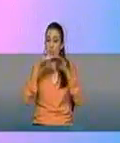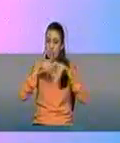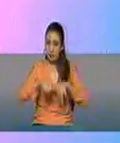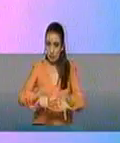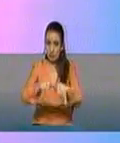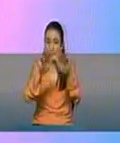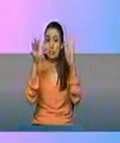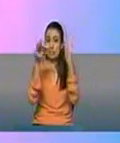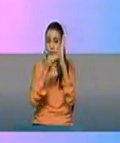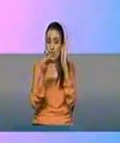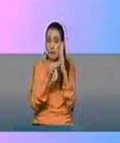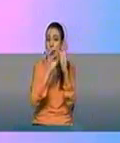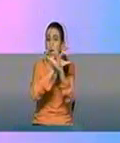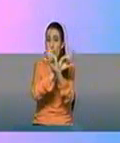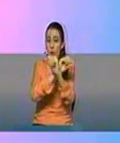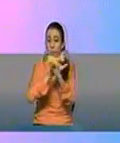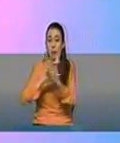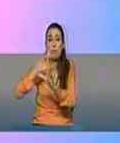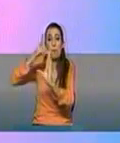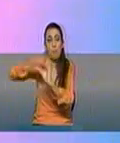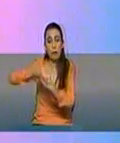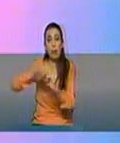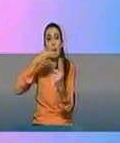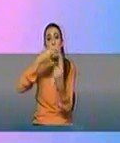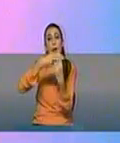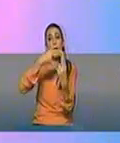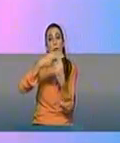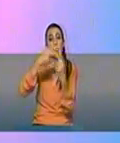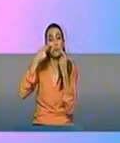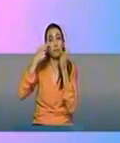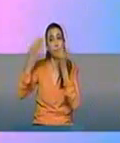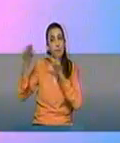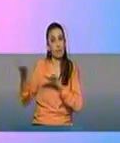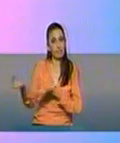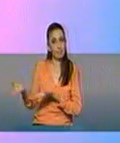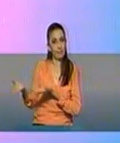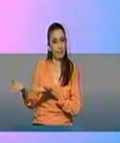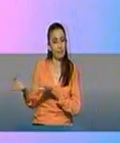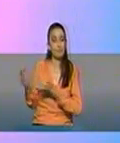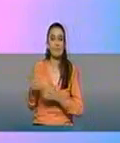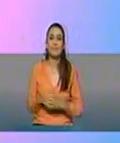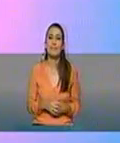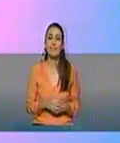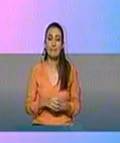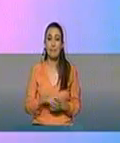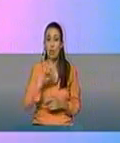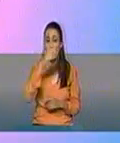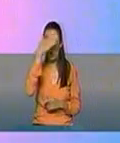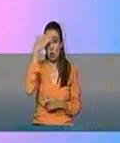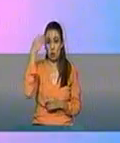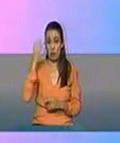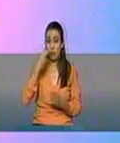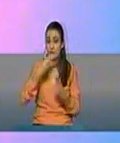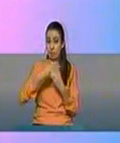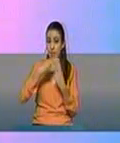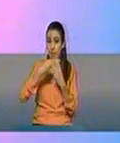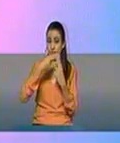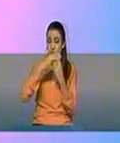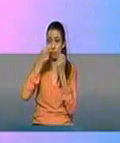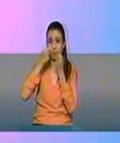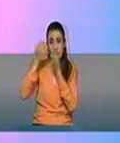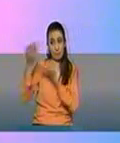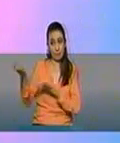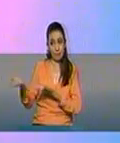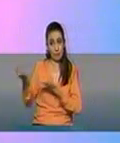través de las redes sociales, que participen con el hashtag Apoyo Cerveza Artesanal. No lo olviden, el hashtag Apoyo Cerveza